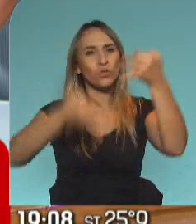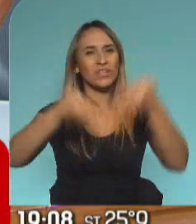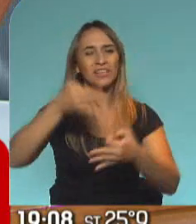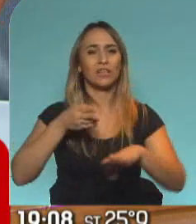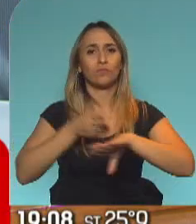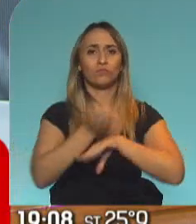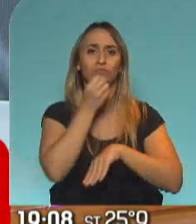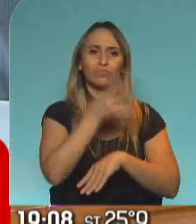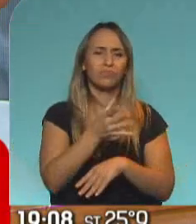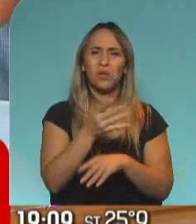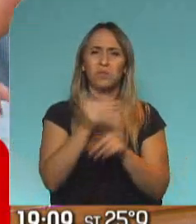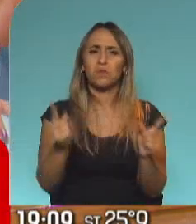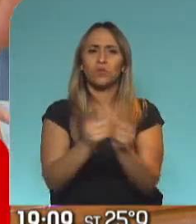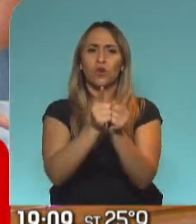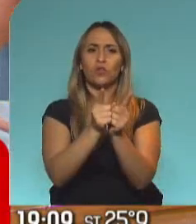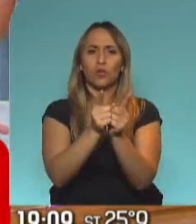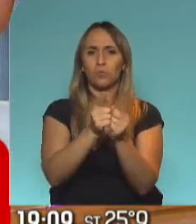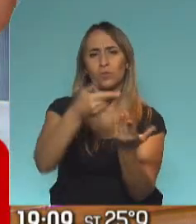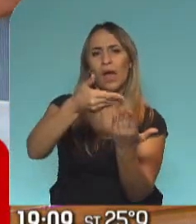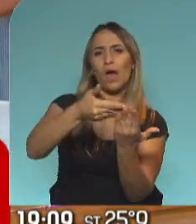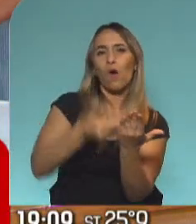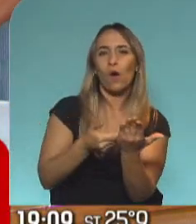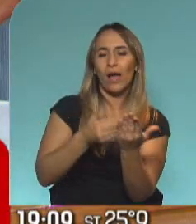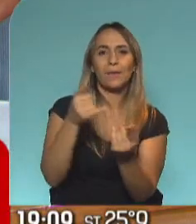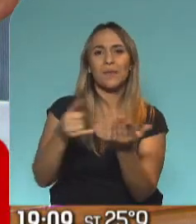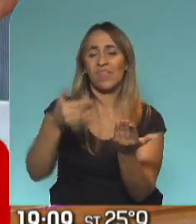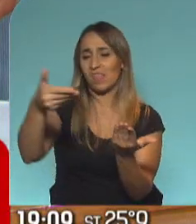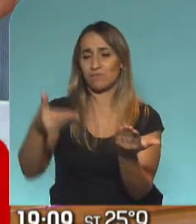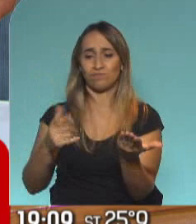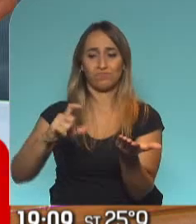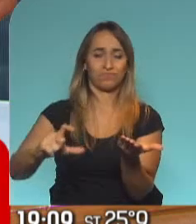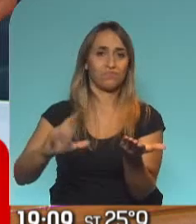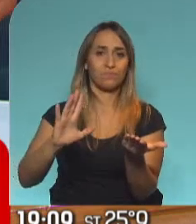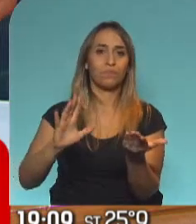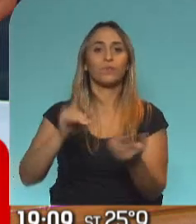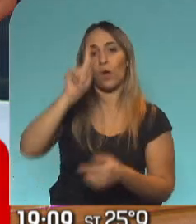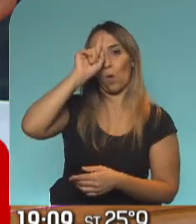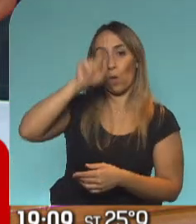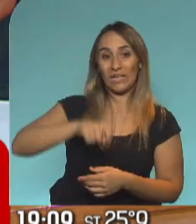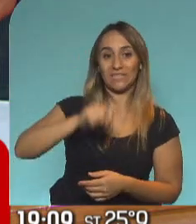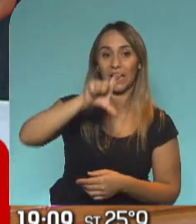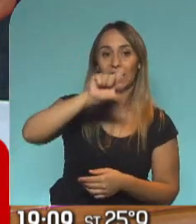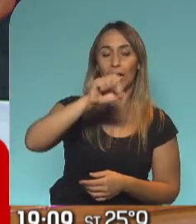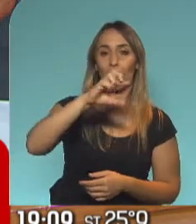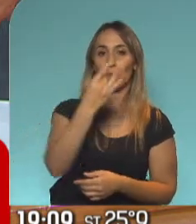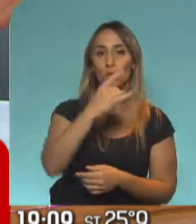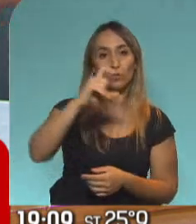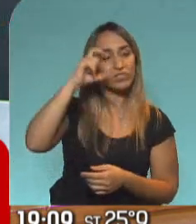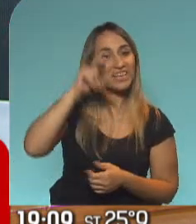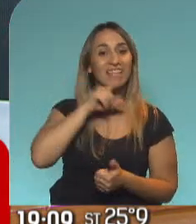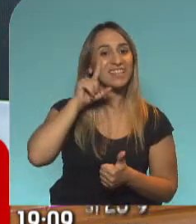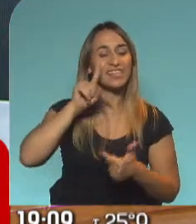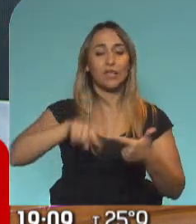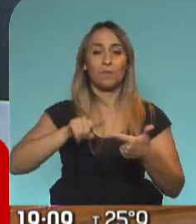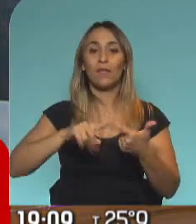muy cortita, consignada de una carilla y media. Básicamente la jueza María Eugenia Capuchetti y el fiscal Eduardo Dayano